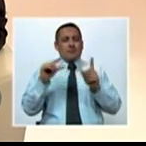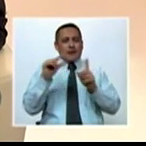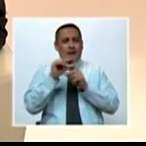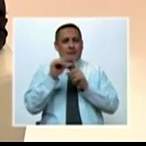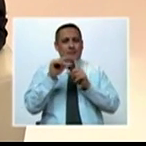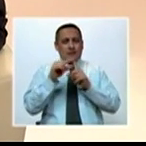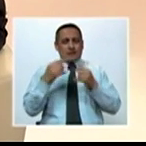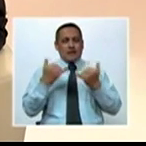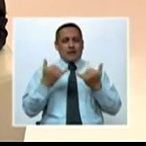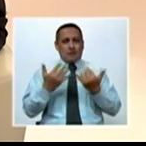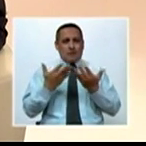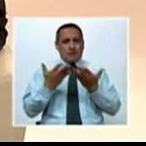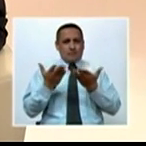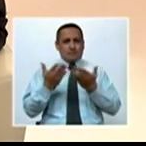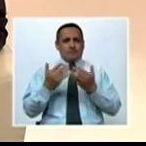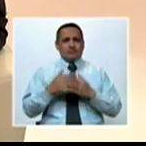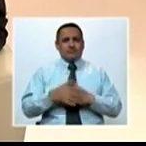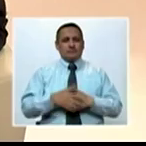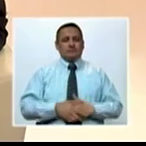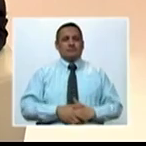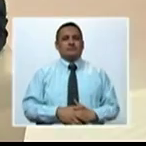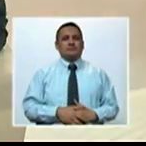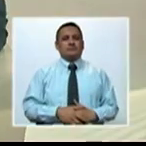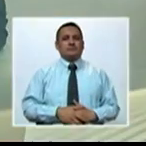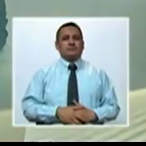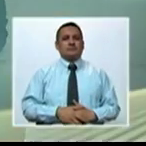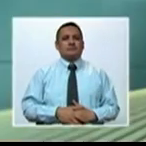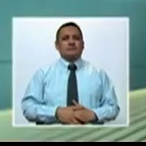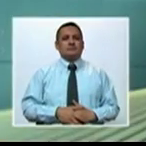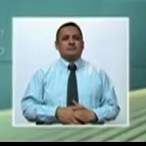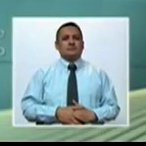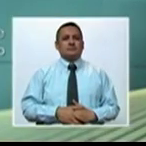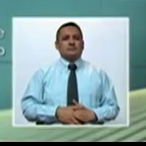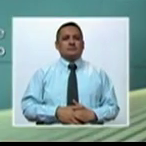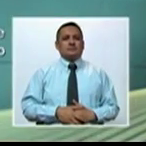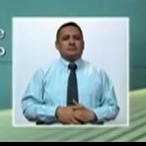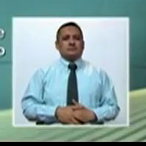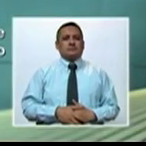seguimos con las frases del programa.